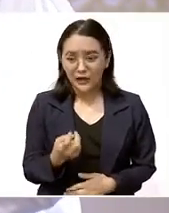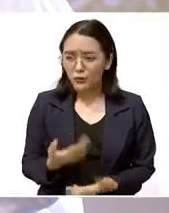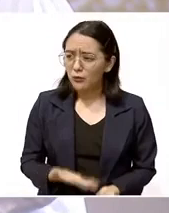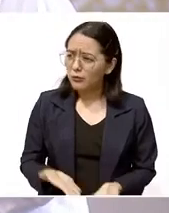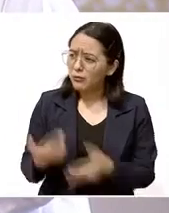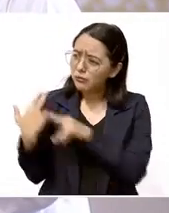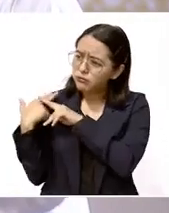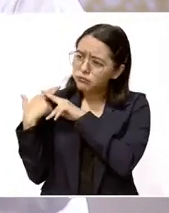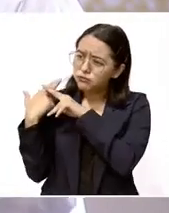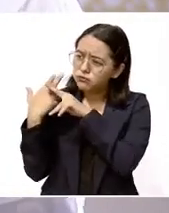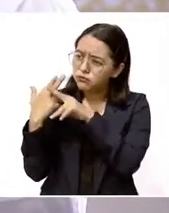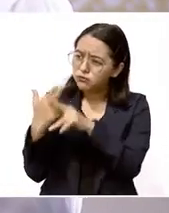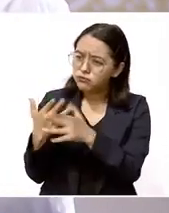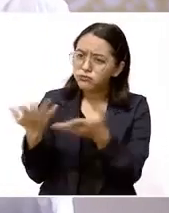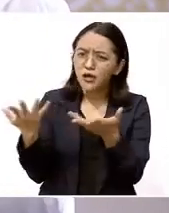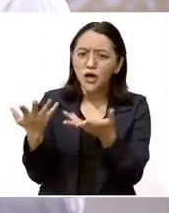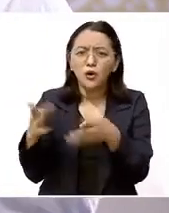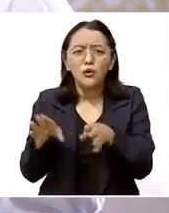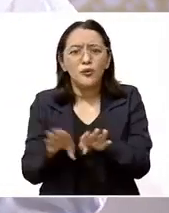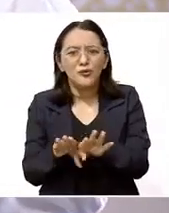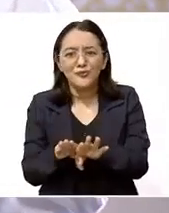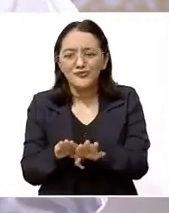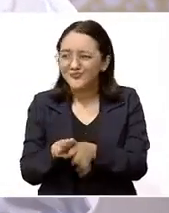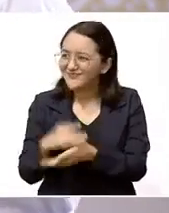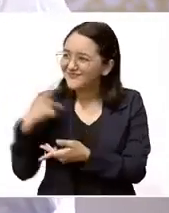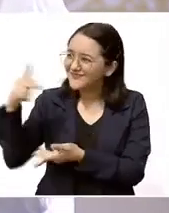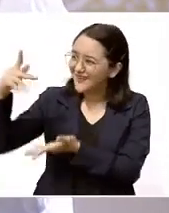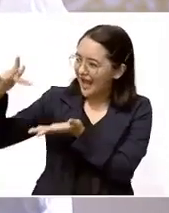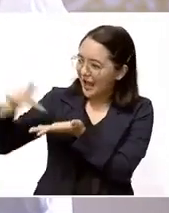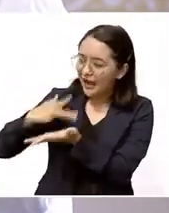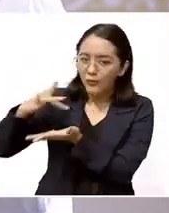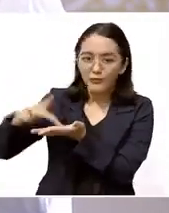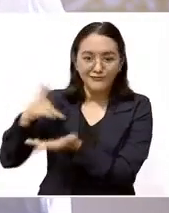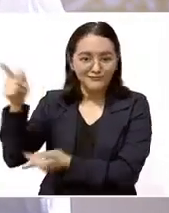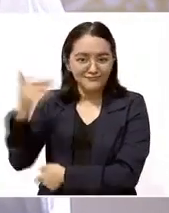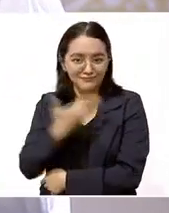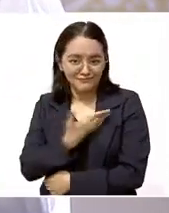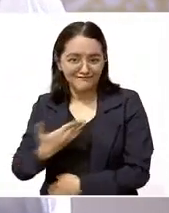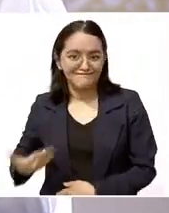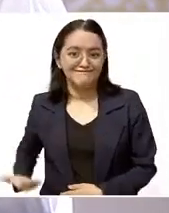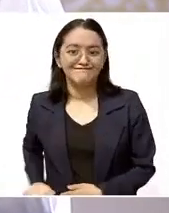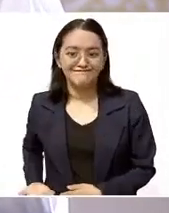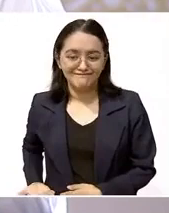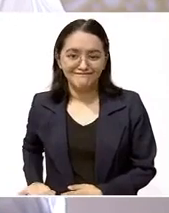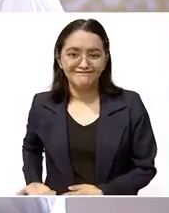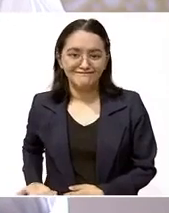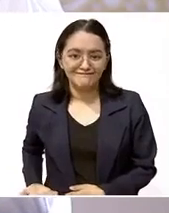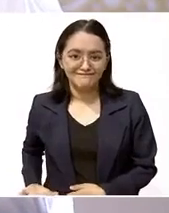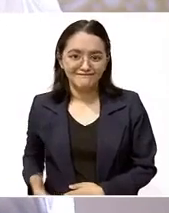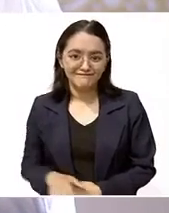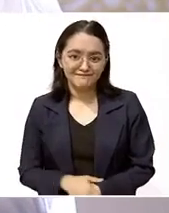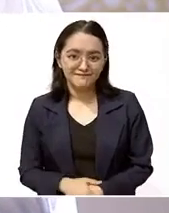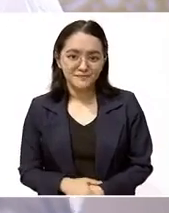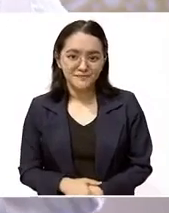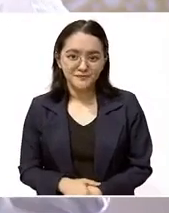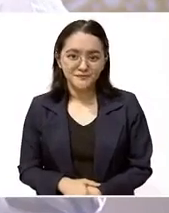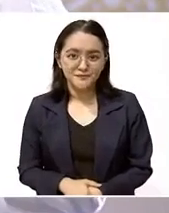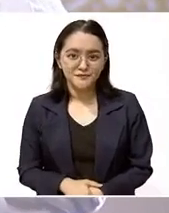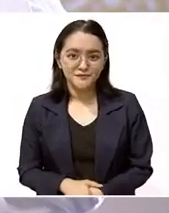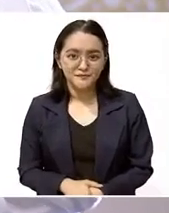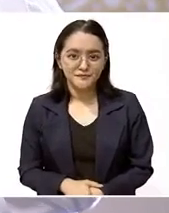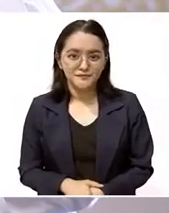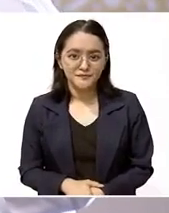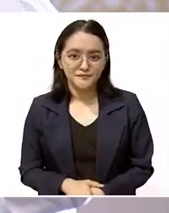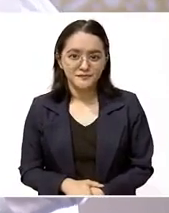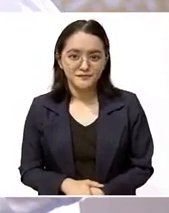haciendo con el apoyo de usted, presidente, por lo que en algunos casos